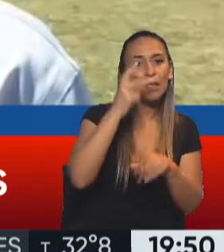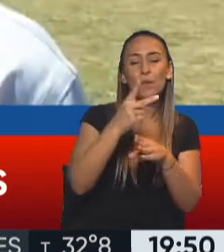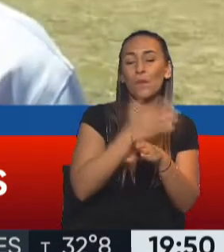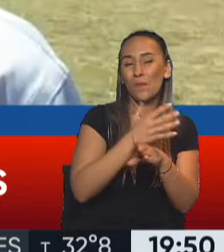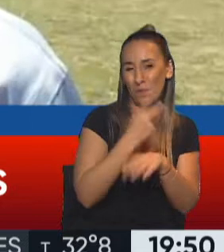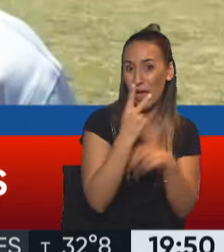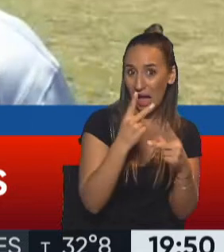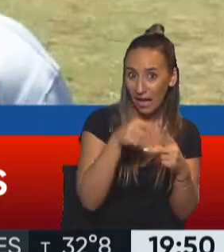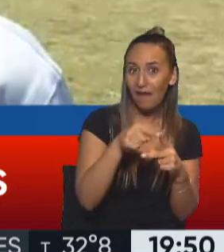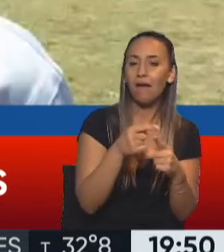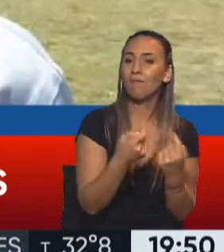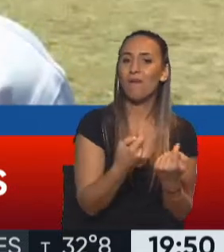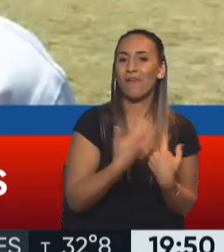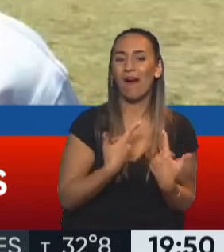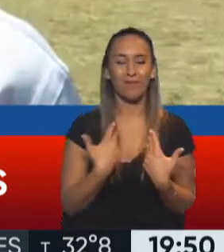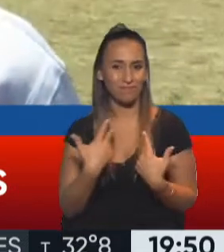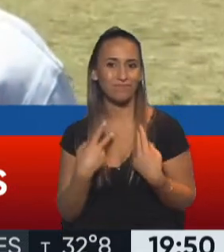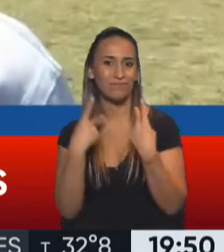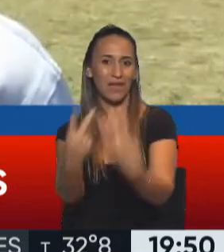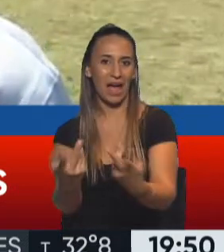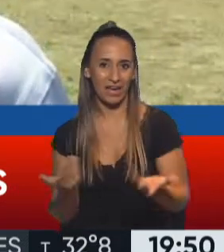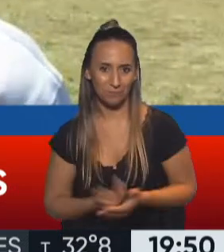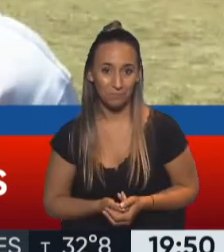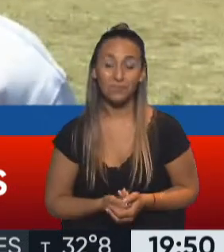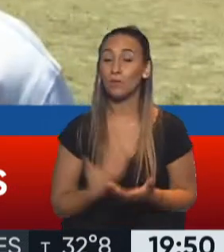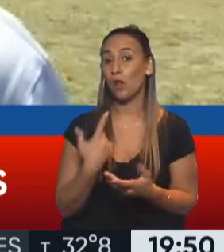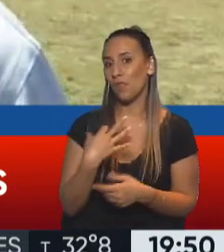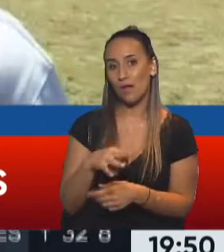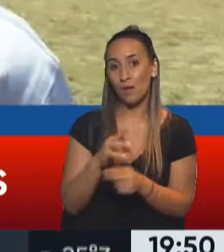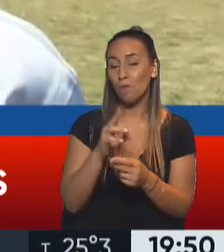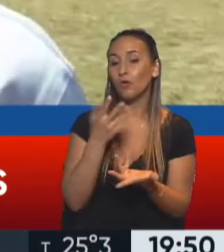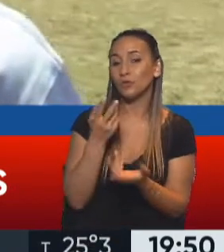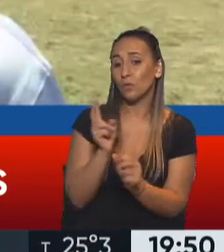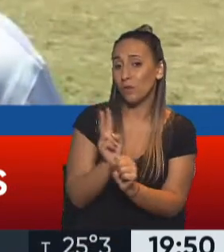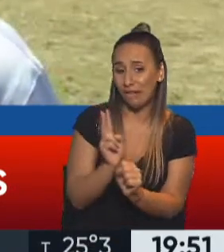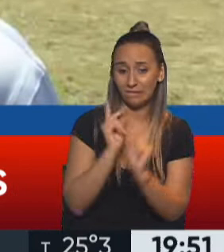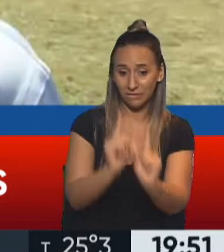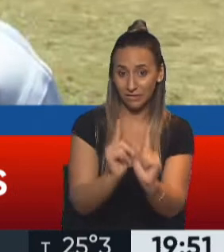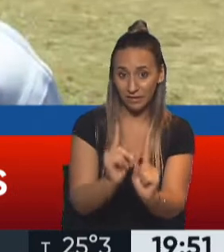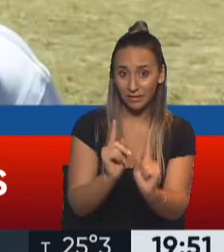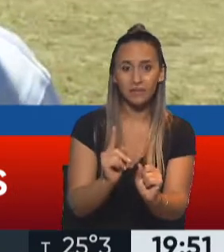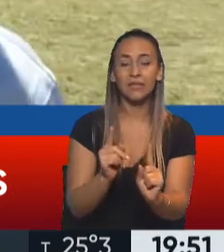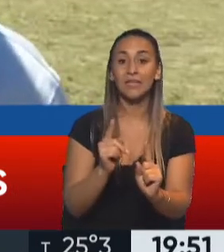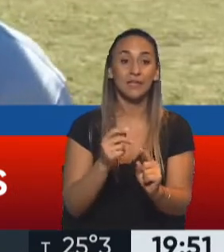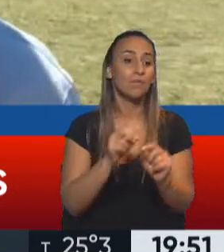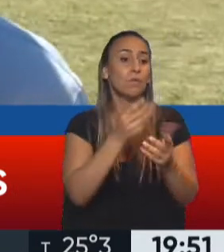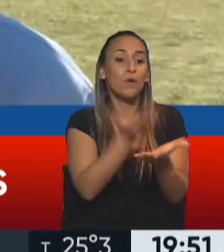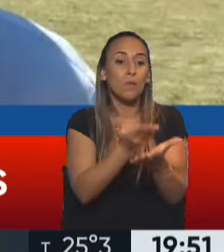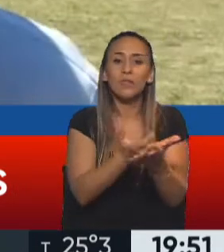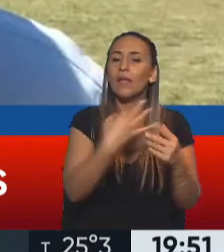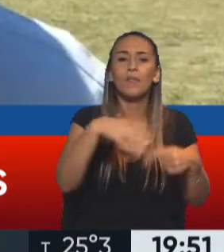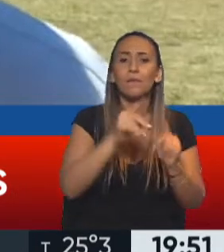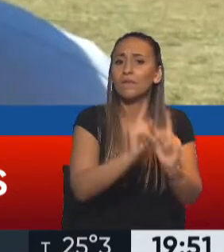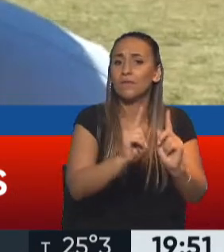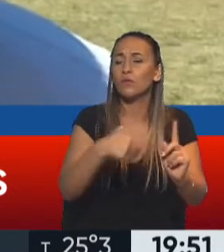que es efectiva, que tiene un resultado contundente, hay que cuidarla, hay que mantenerla y tiene que quedarse más allá de quien le toque gobernar. Última, una